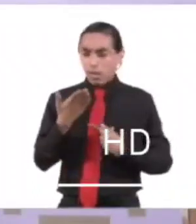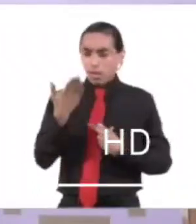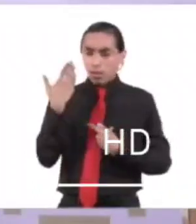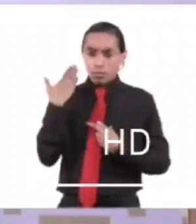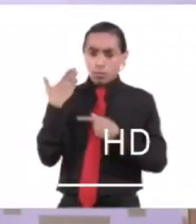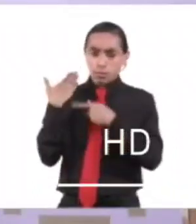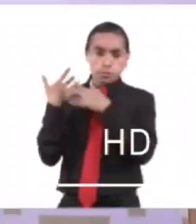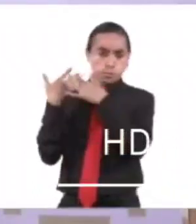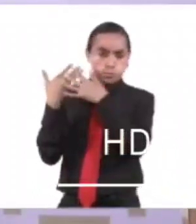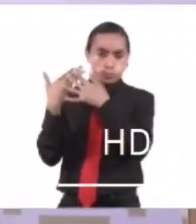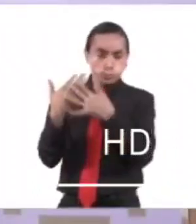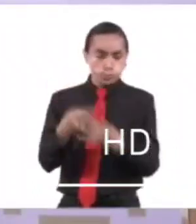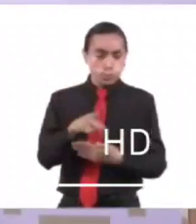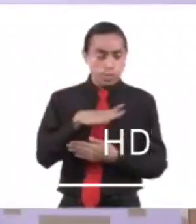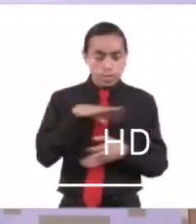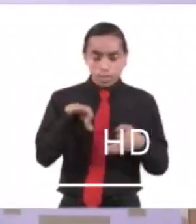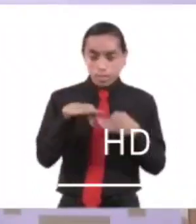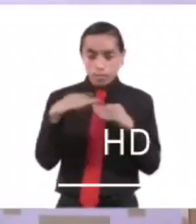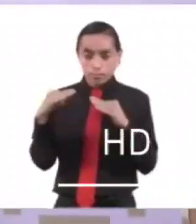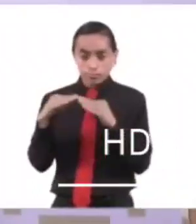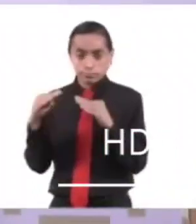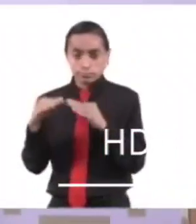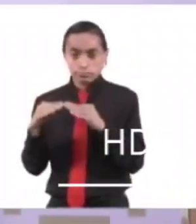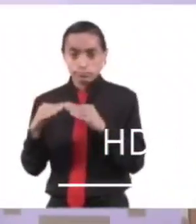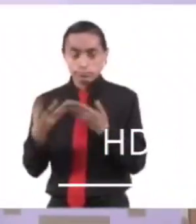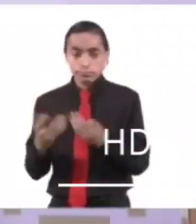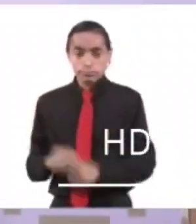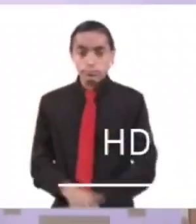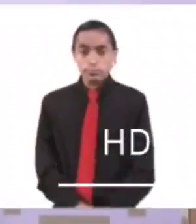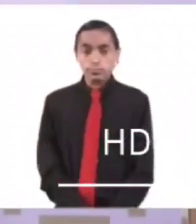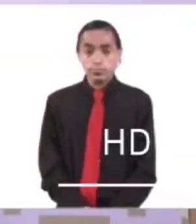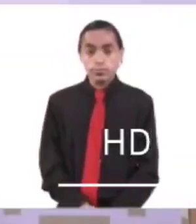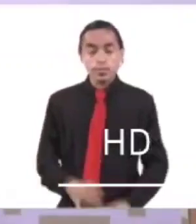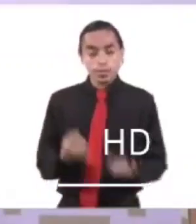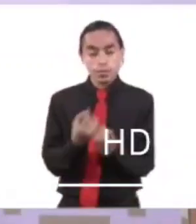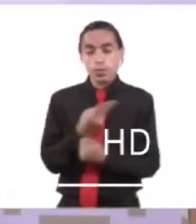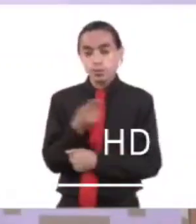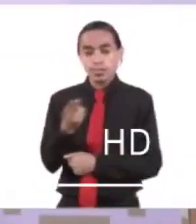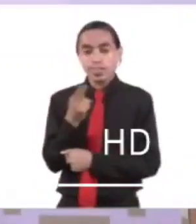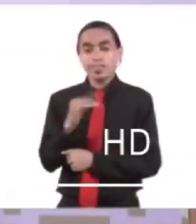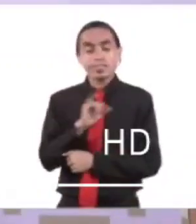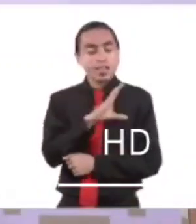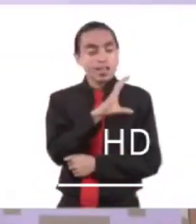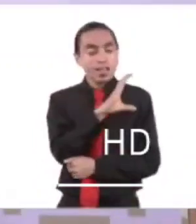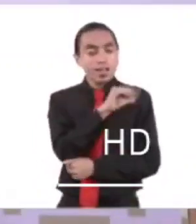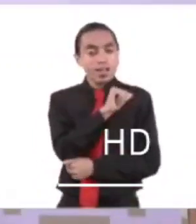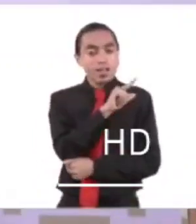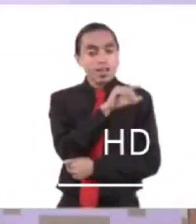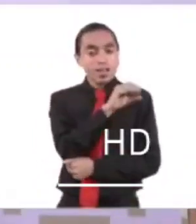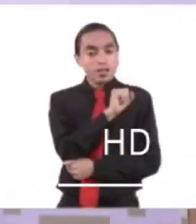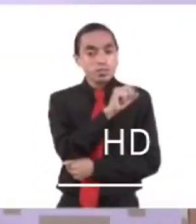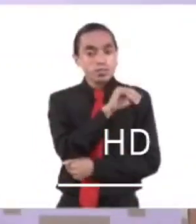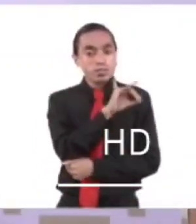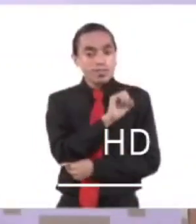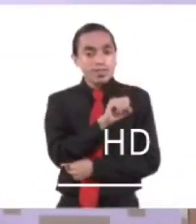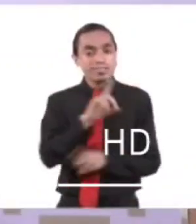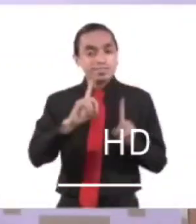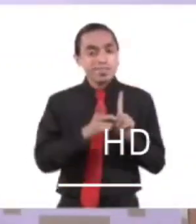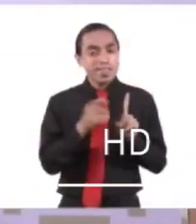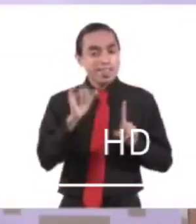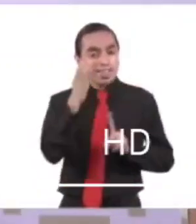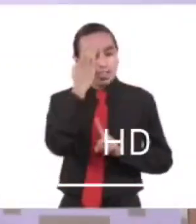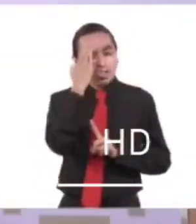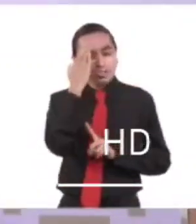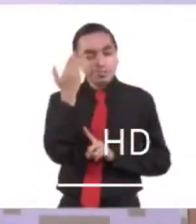años de aquí de la colonia Portales y que además conocieron a Carlos Monsiváis. Entonces creo que